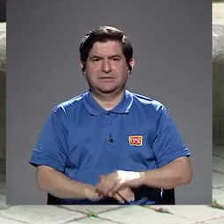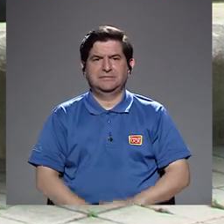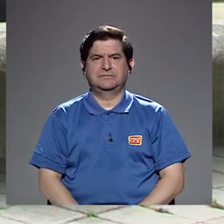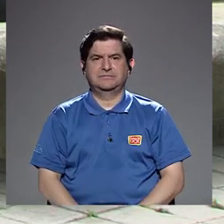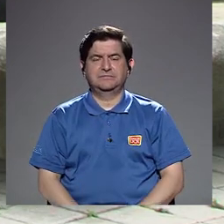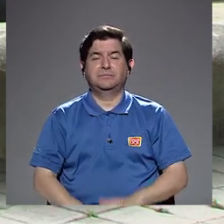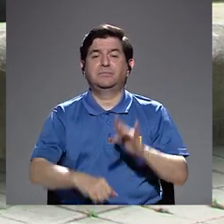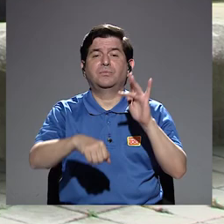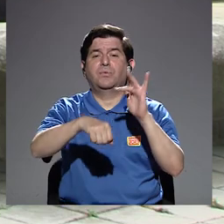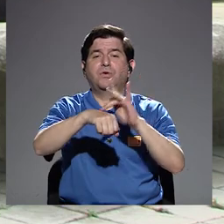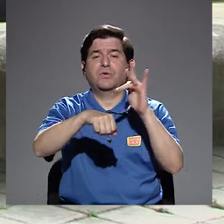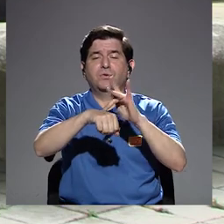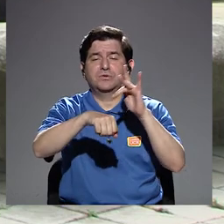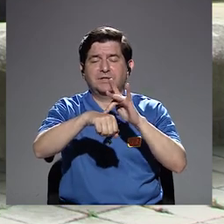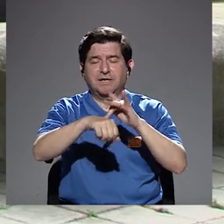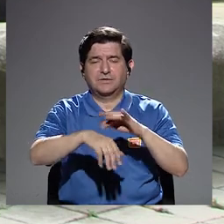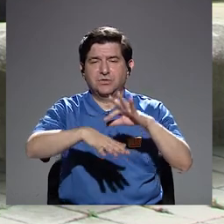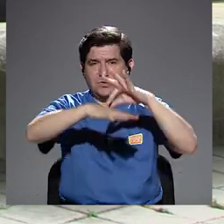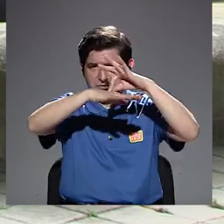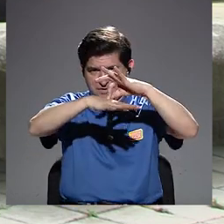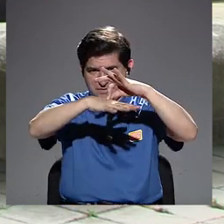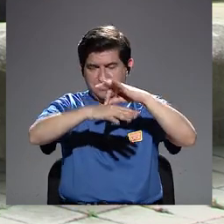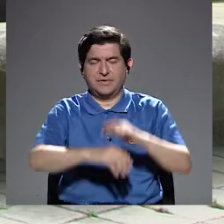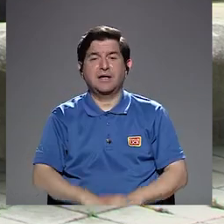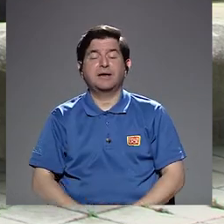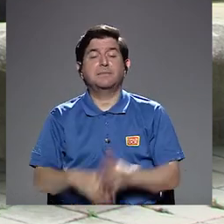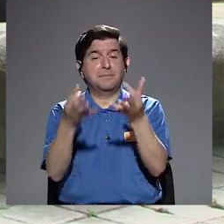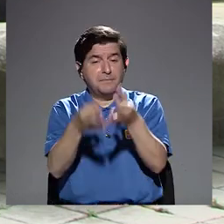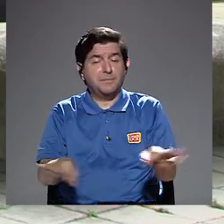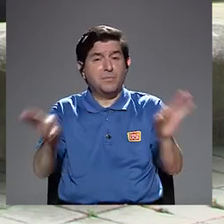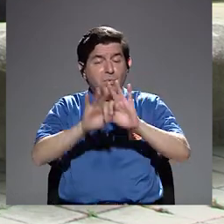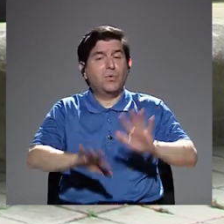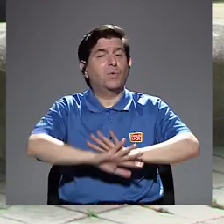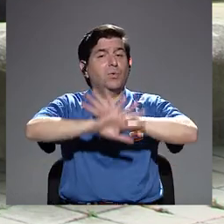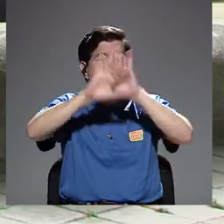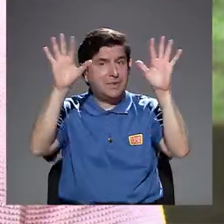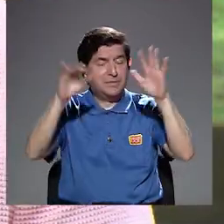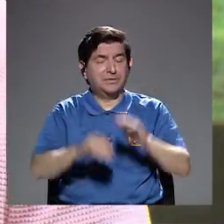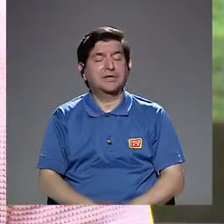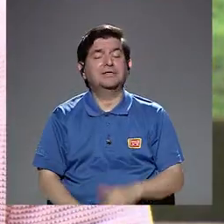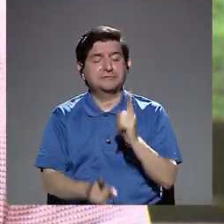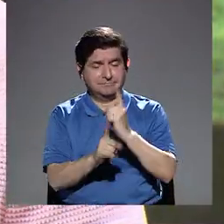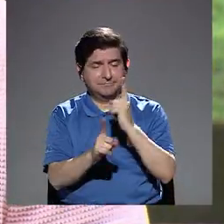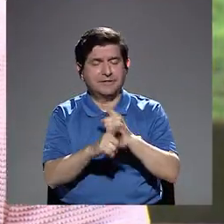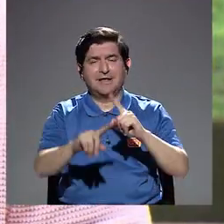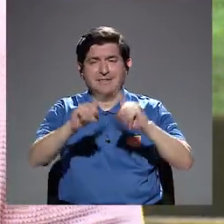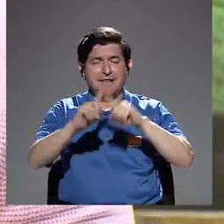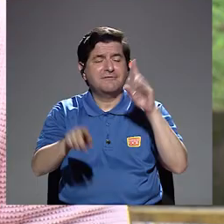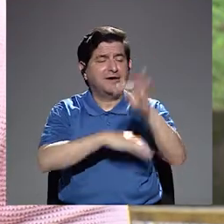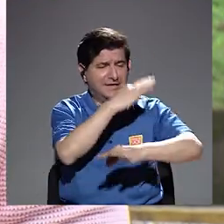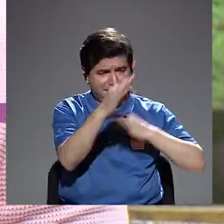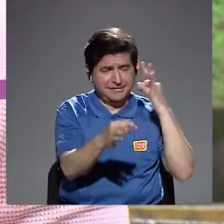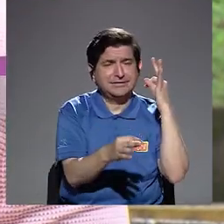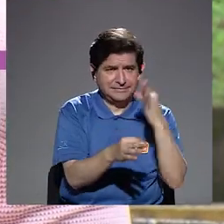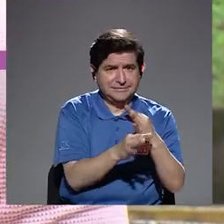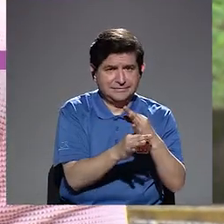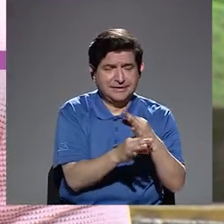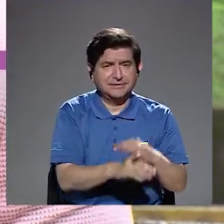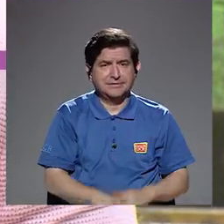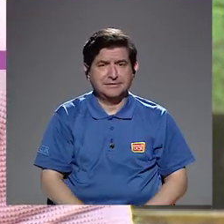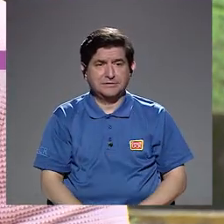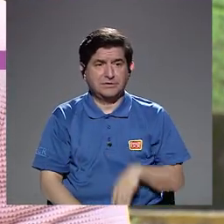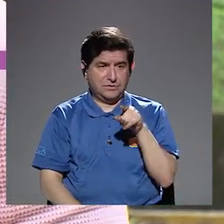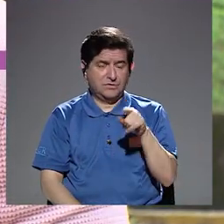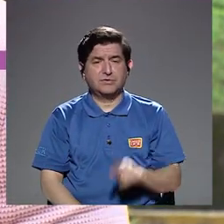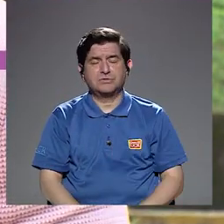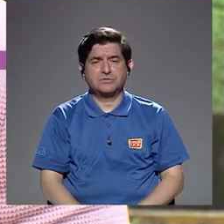Por contacto de piel a piel. Ajá, es importante aclarar, Gaby, que en efecto hay muchos serotipos que se hacen a nivel de